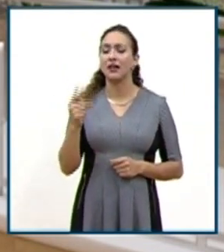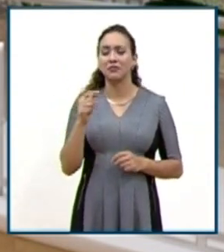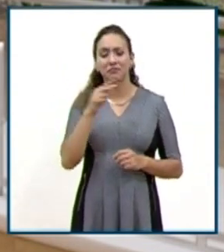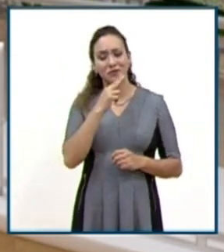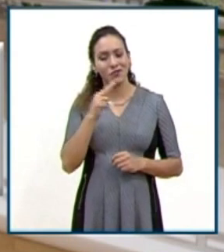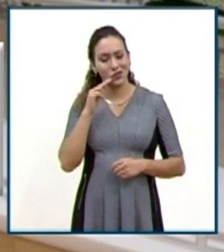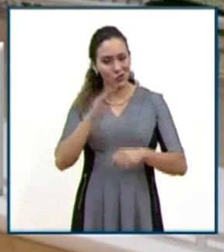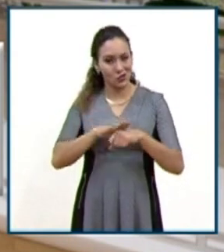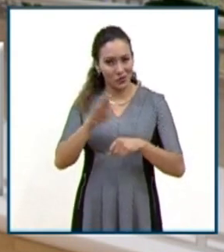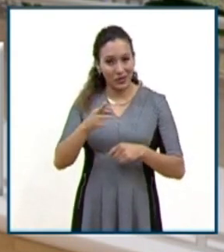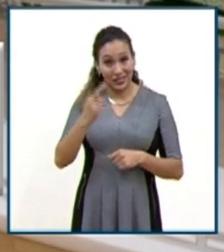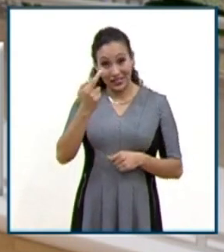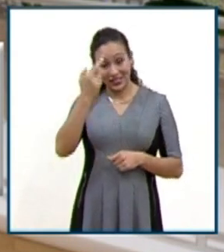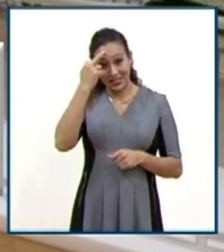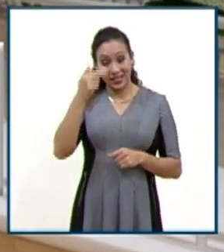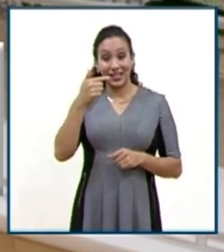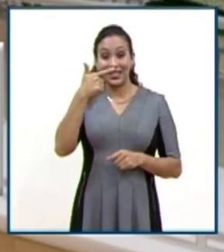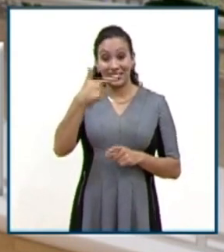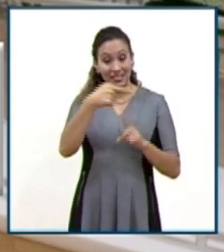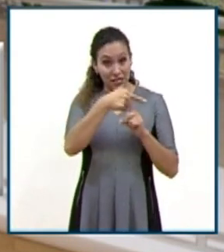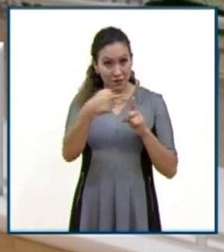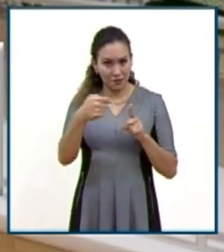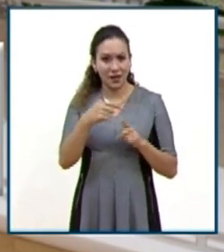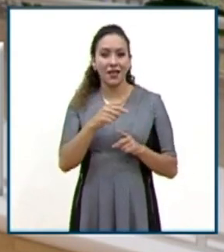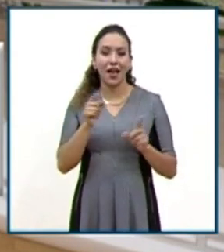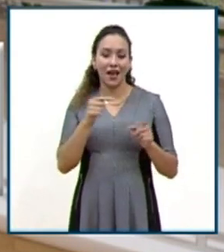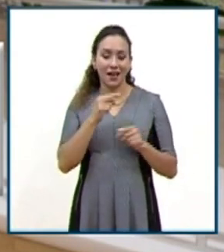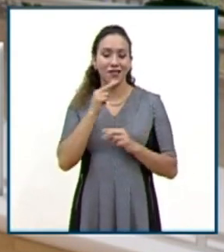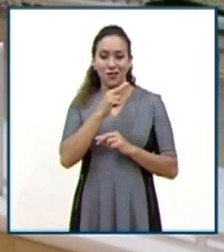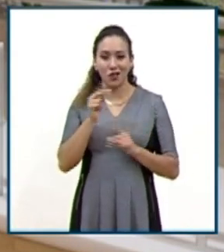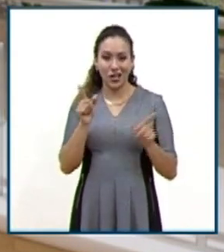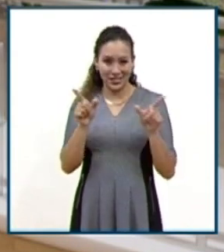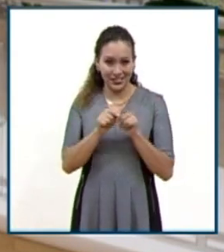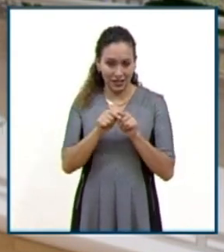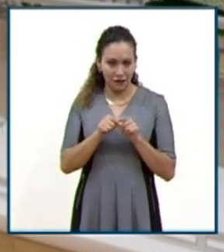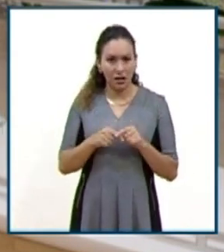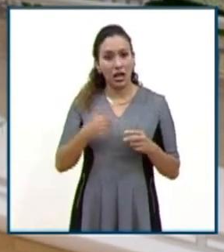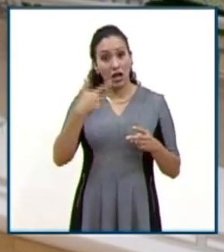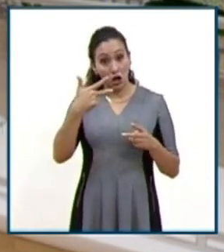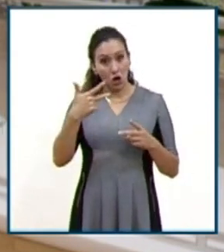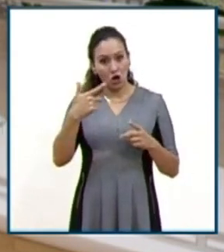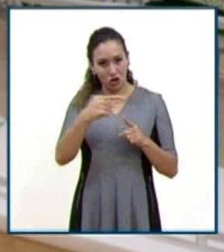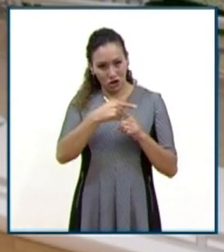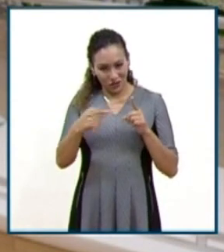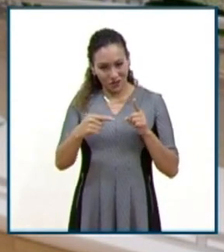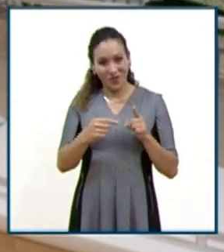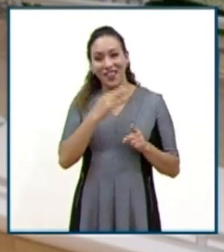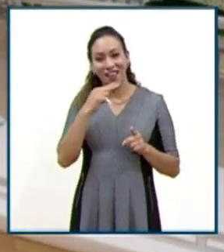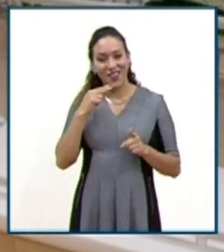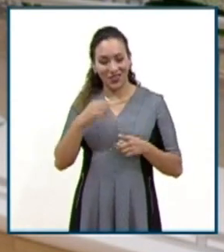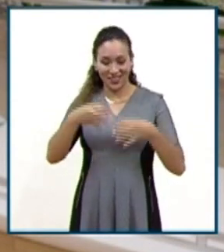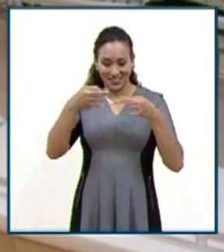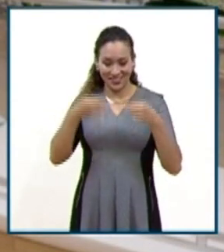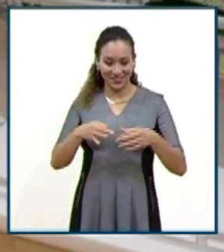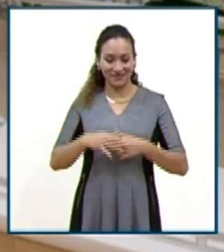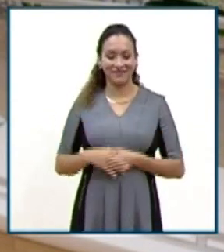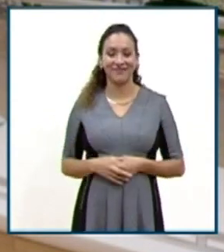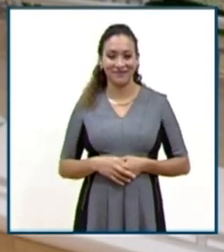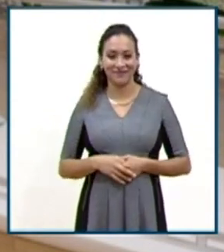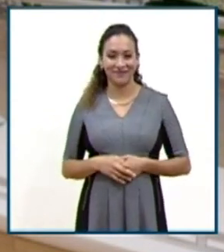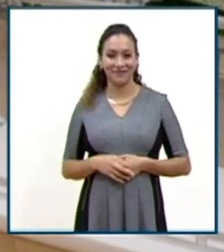domicilio en caso de violencia familiar. A las y los funcionarios públicos se les puede suspender de manera temporal de su cargo y a